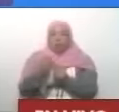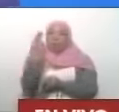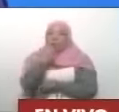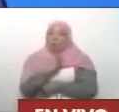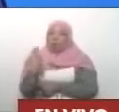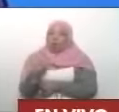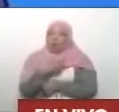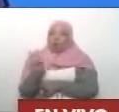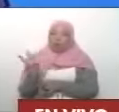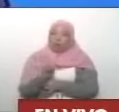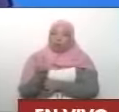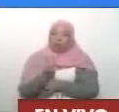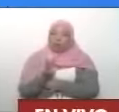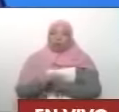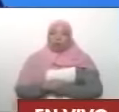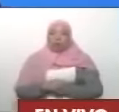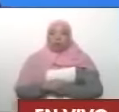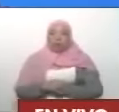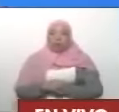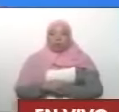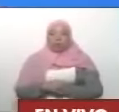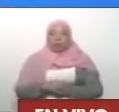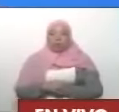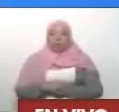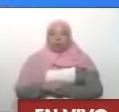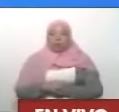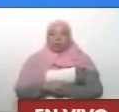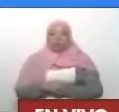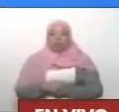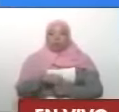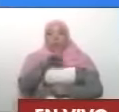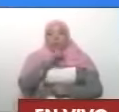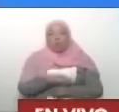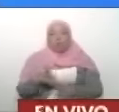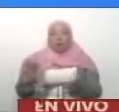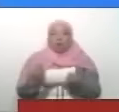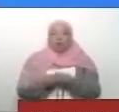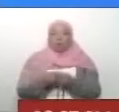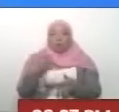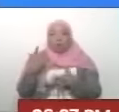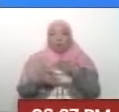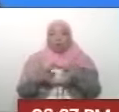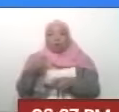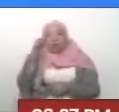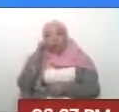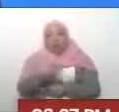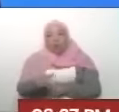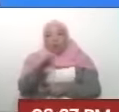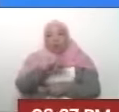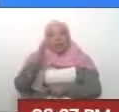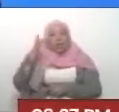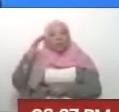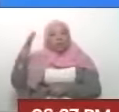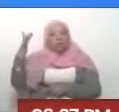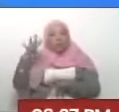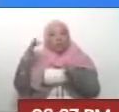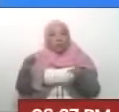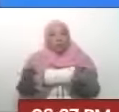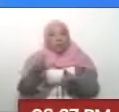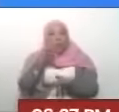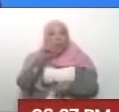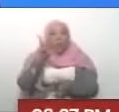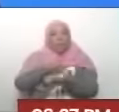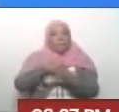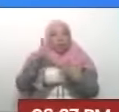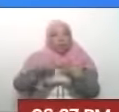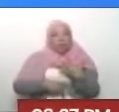espacio de un país, no somos un pueblo con historia común, con sueños comunes, con proyectos